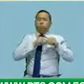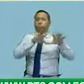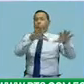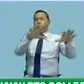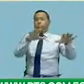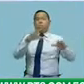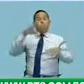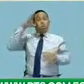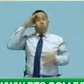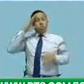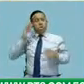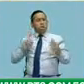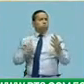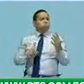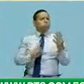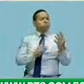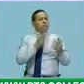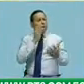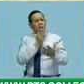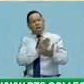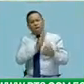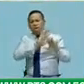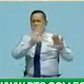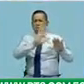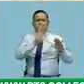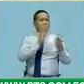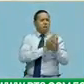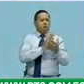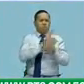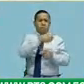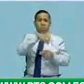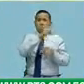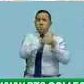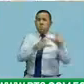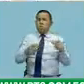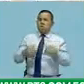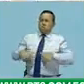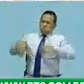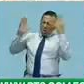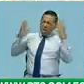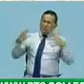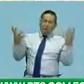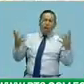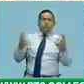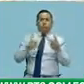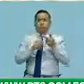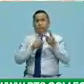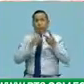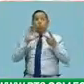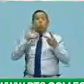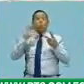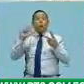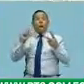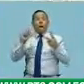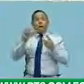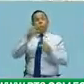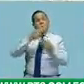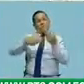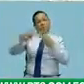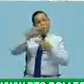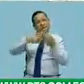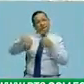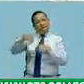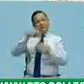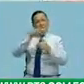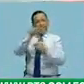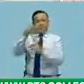para dispersarlos a pesar de la molestia de quienes están festejando. Cuenca. En el mercado de mariscos las actividades ya son